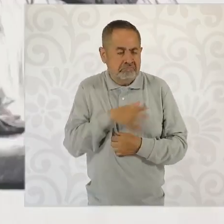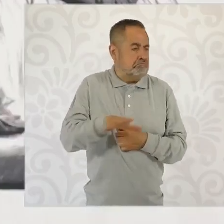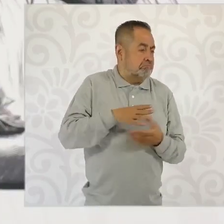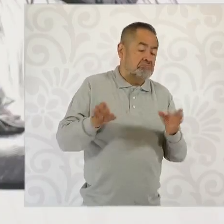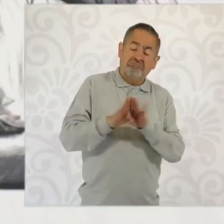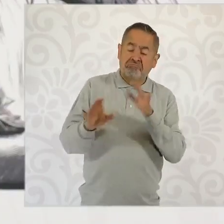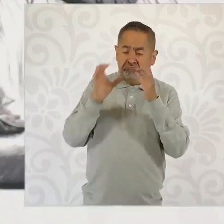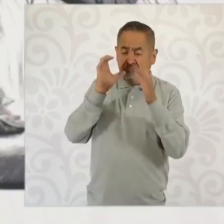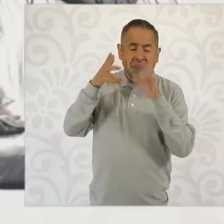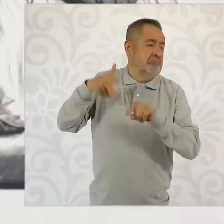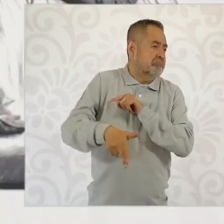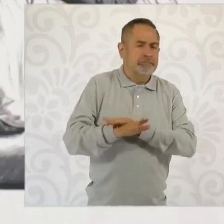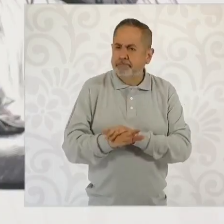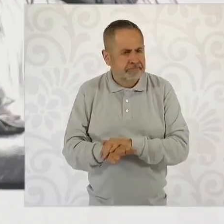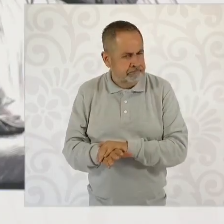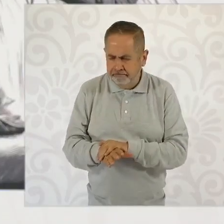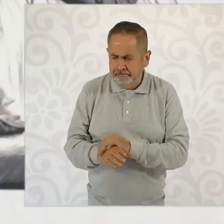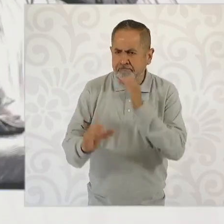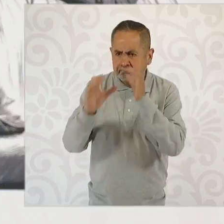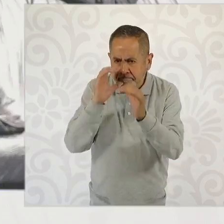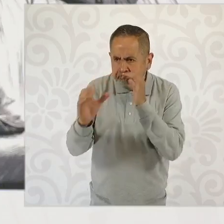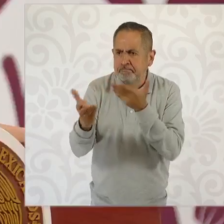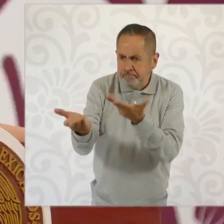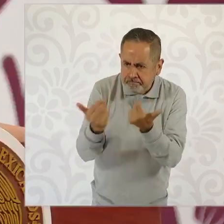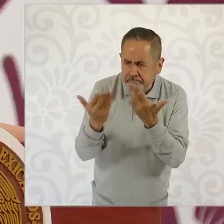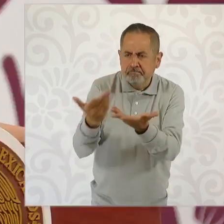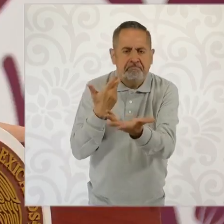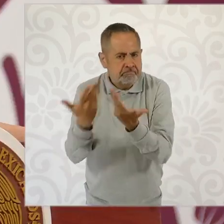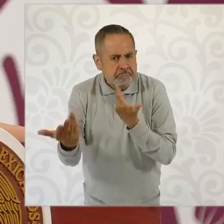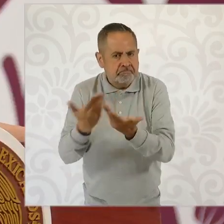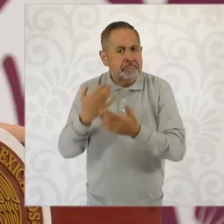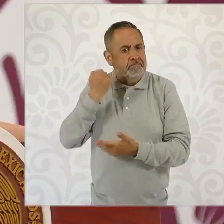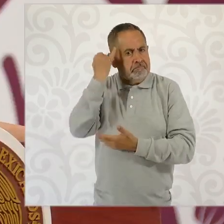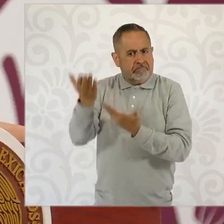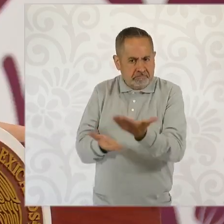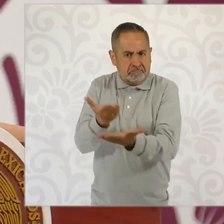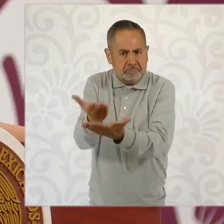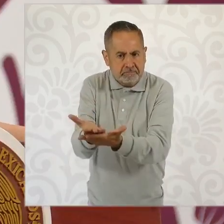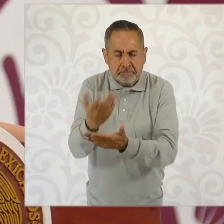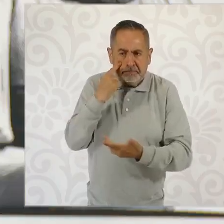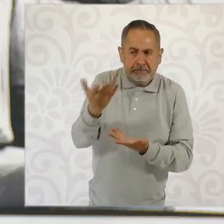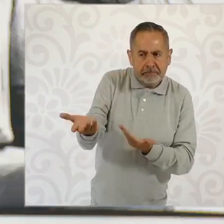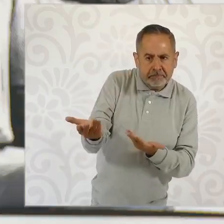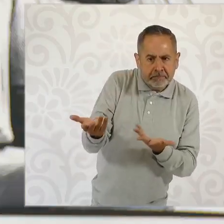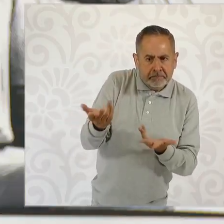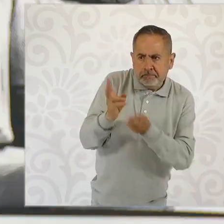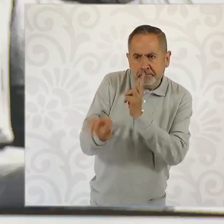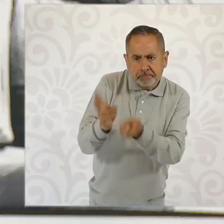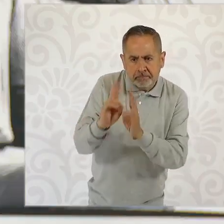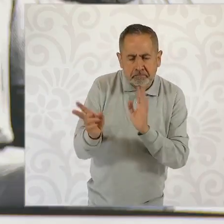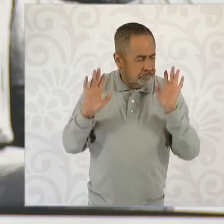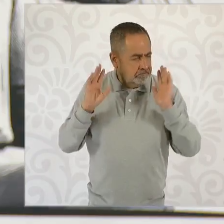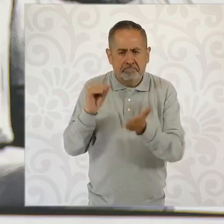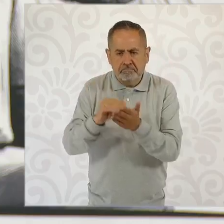al diálogo ni mucho menos, hemos hecho una propuesta que está sobre la mesa y pues